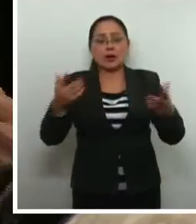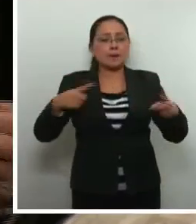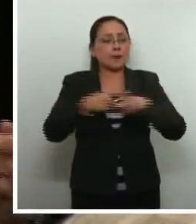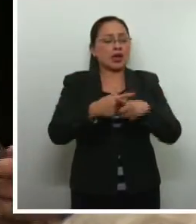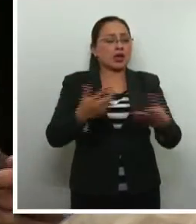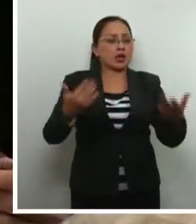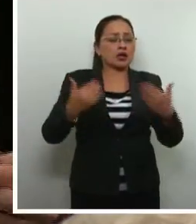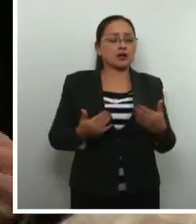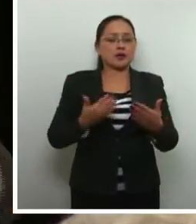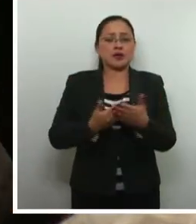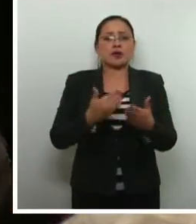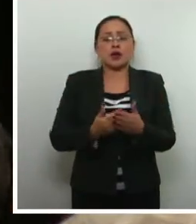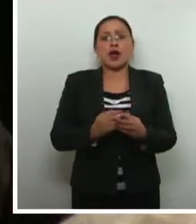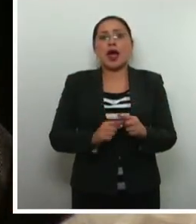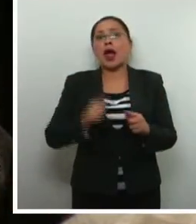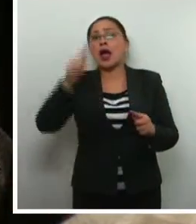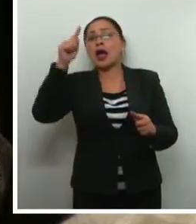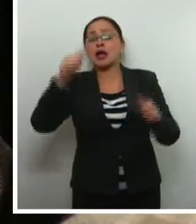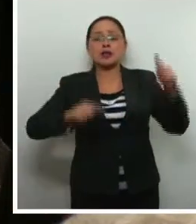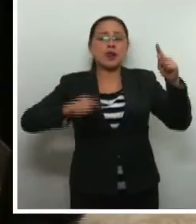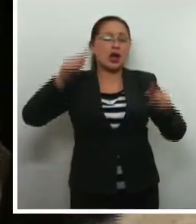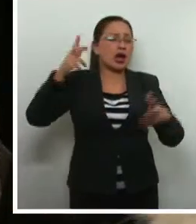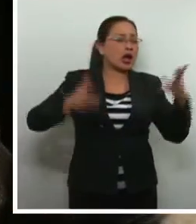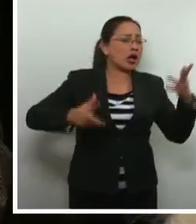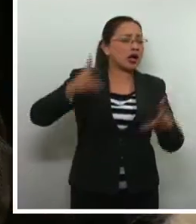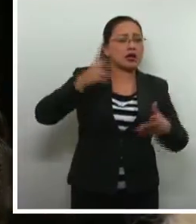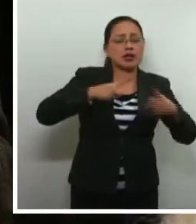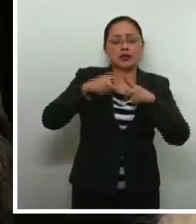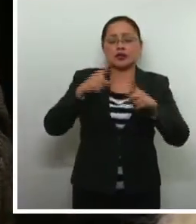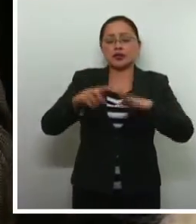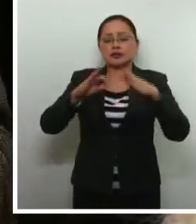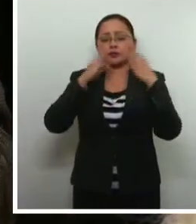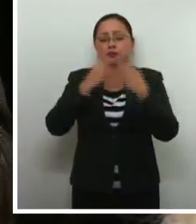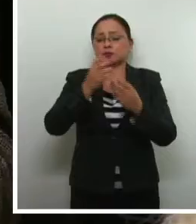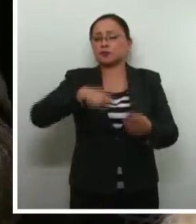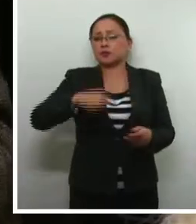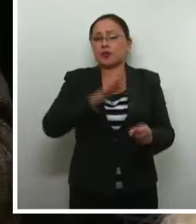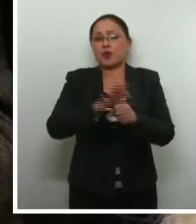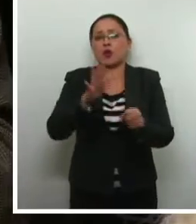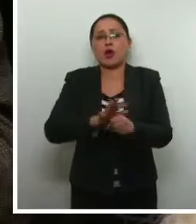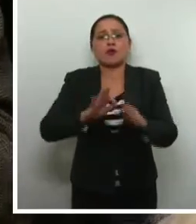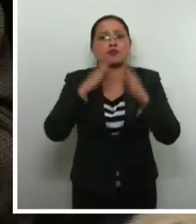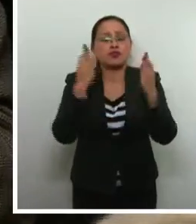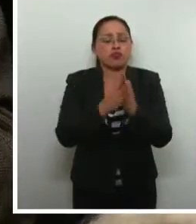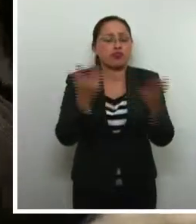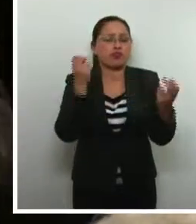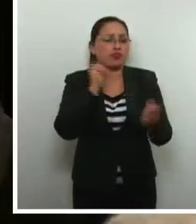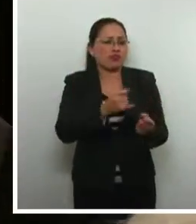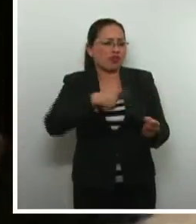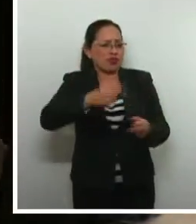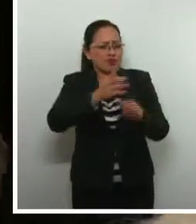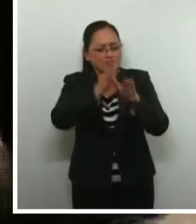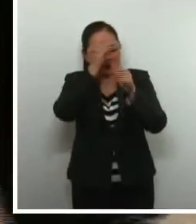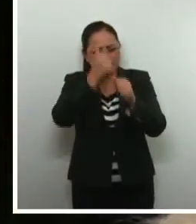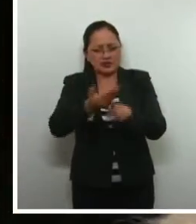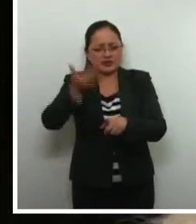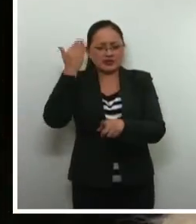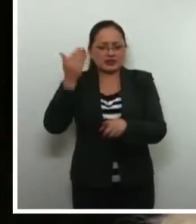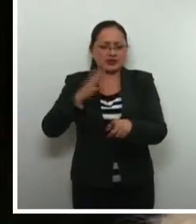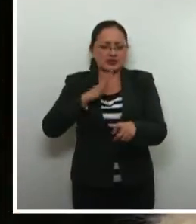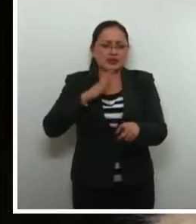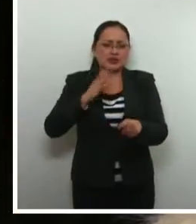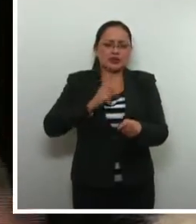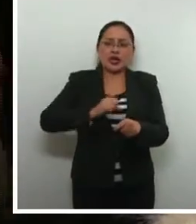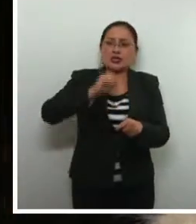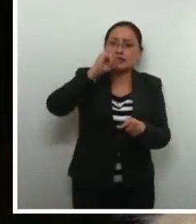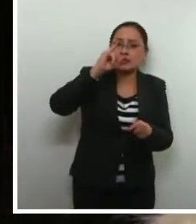en el sub y baja. Habíamos pactado ya no estar en el juego del sub y baja. Y voy y mando la mitad para